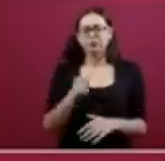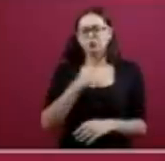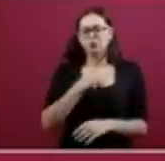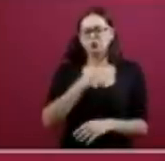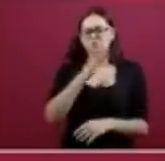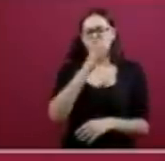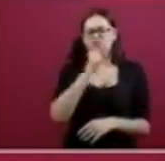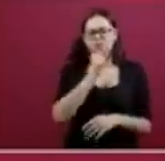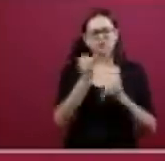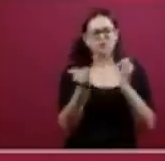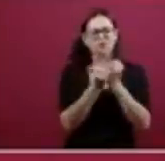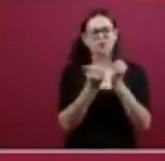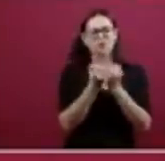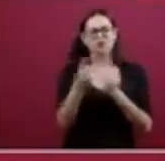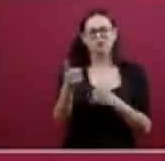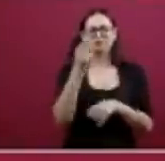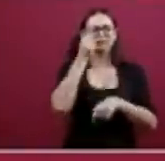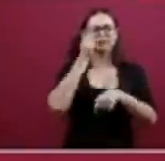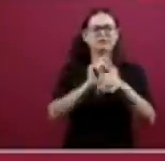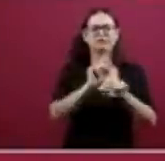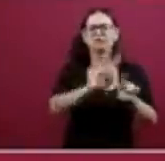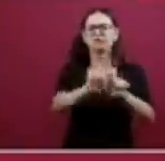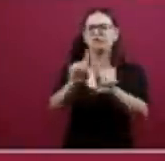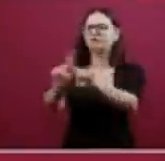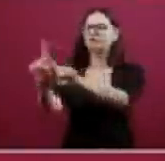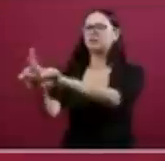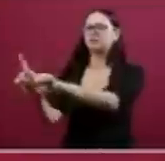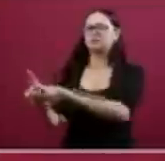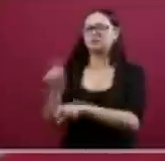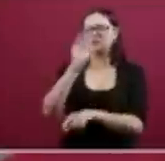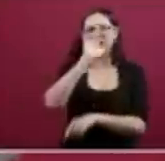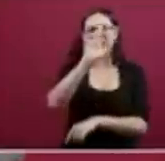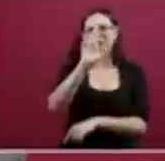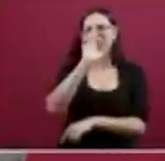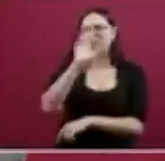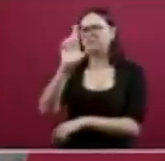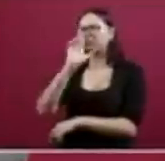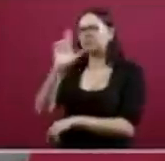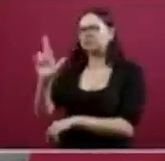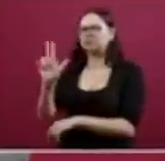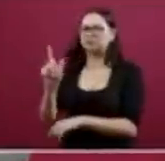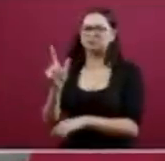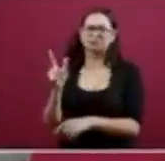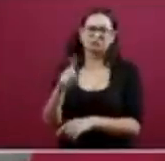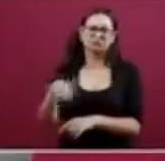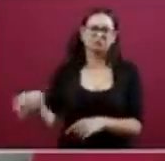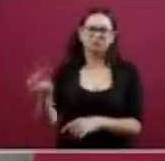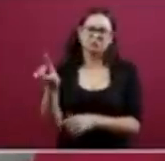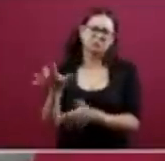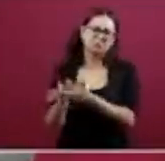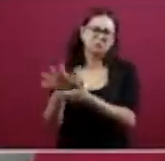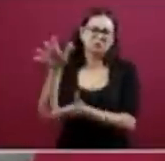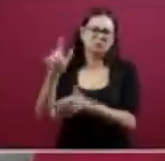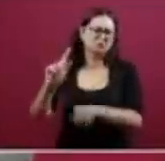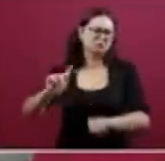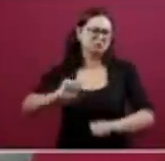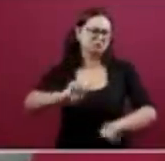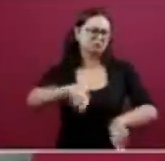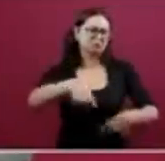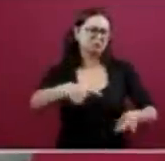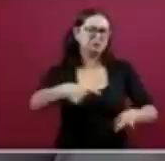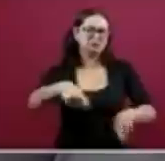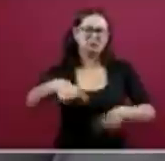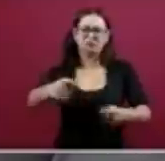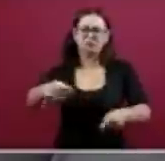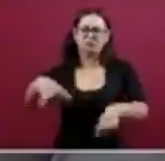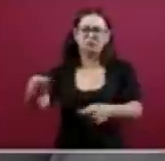pues ellos en la mayoría de los casos designan, y yo les